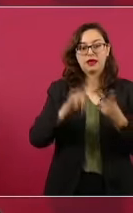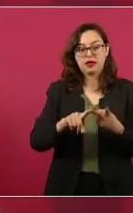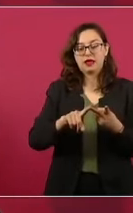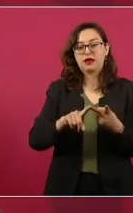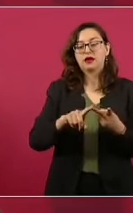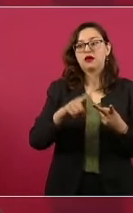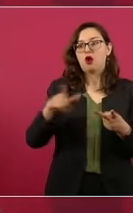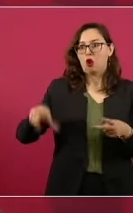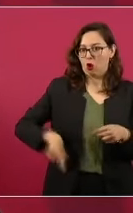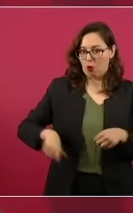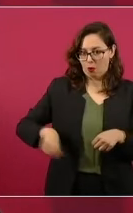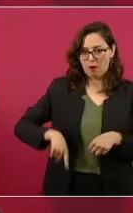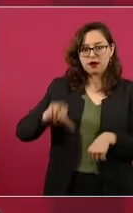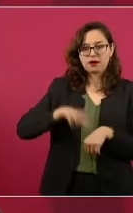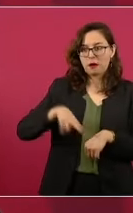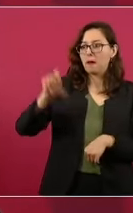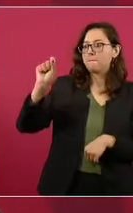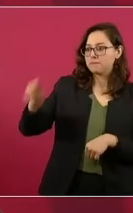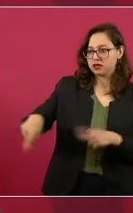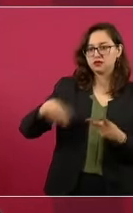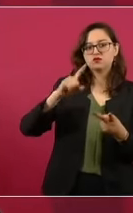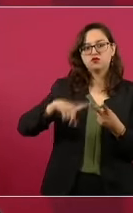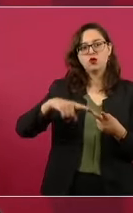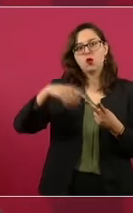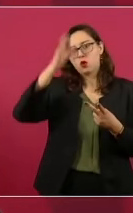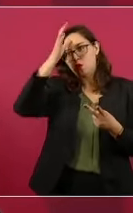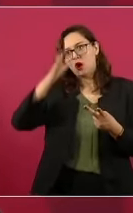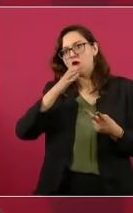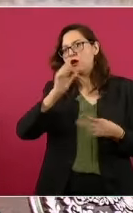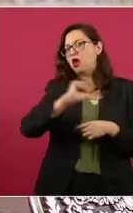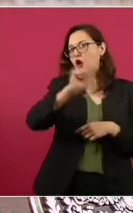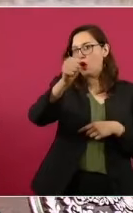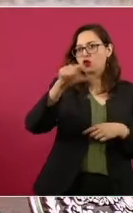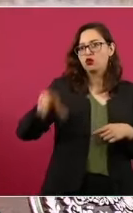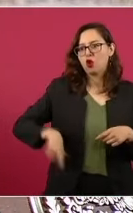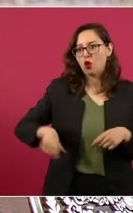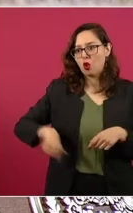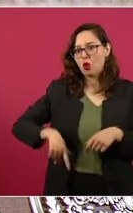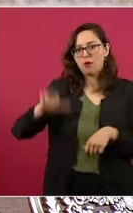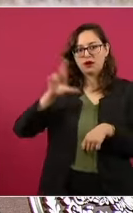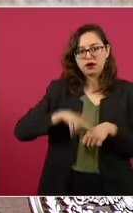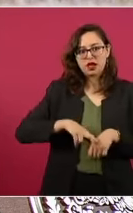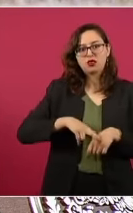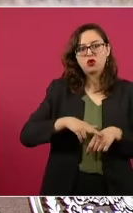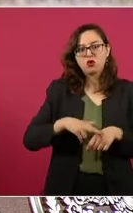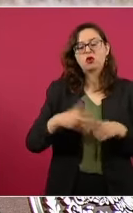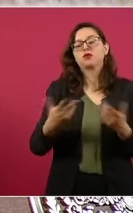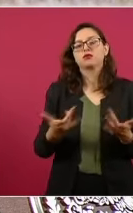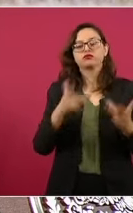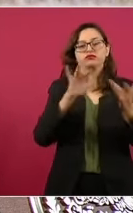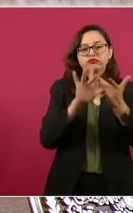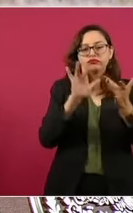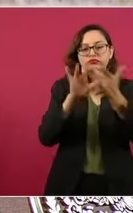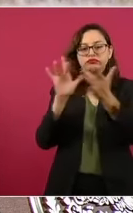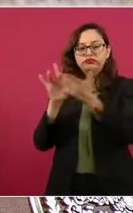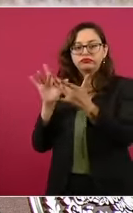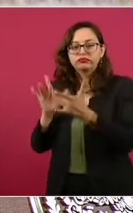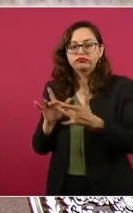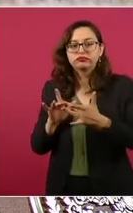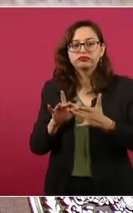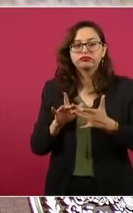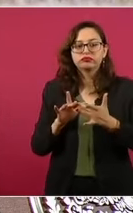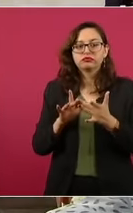gobernador de Coahuila y a otros al mediodía de la elección para